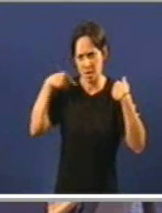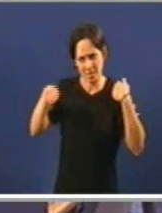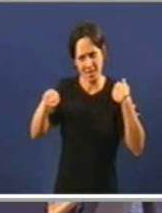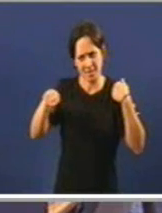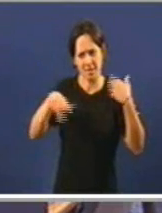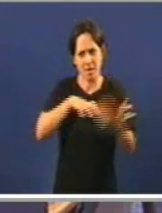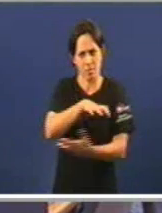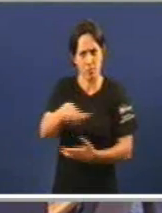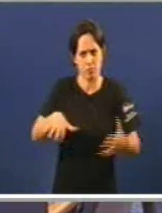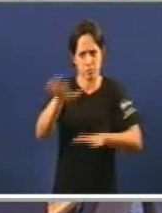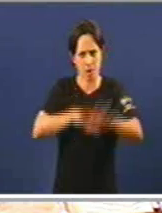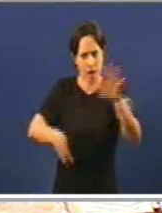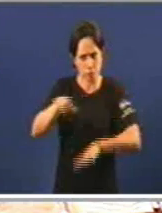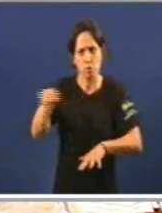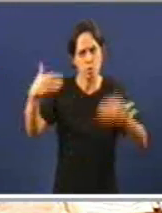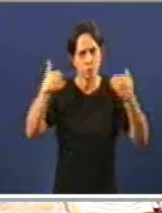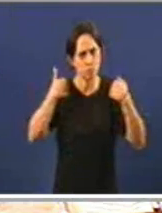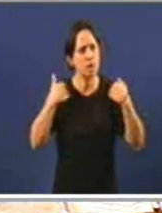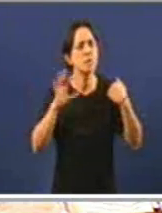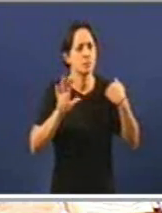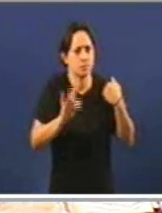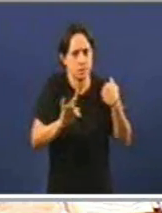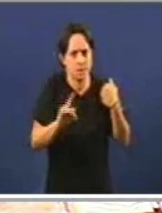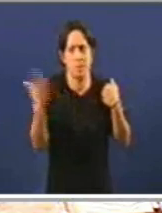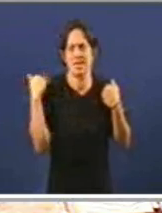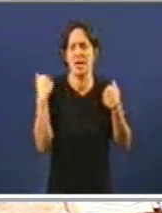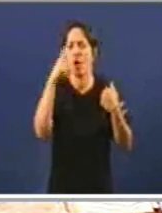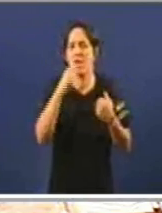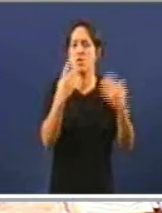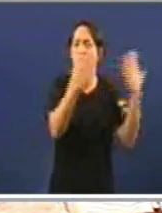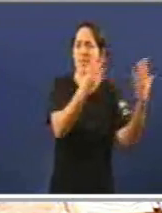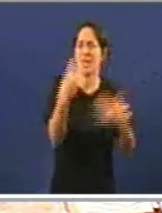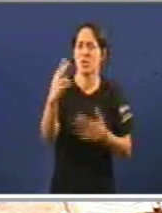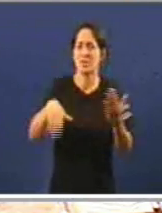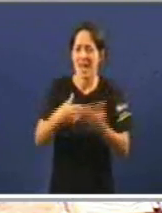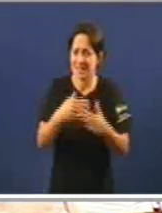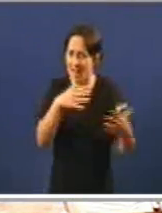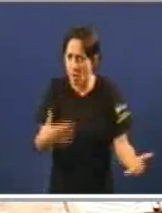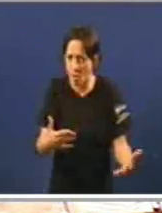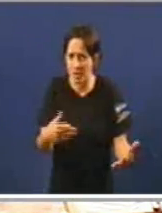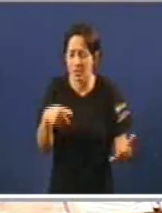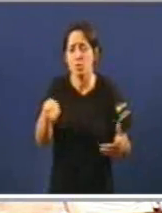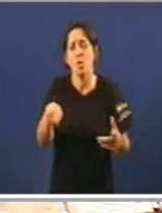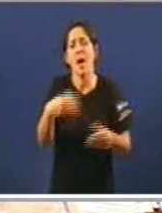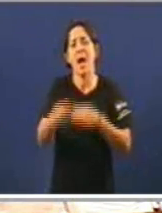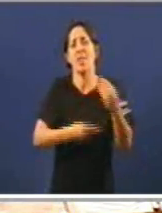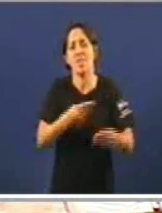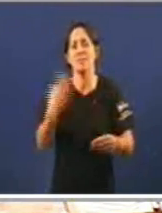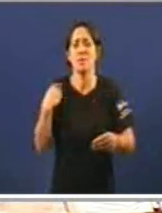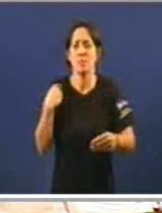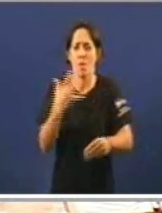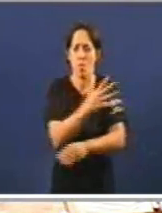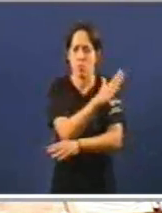caos. Sí, sí. É dicir, se desde o ano 92 hasta de agora, en vez de diminuir a repoboación por